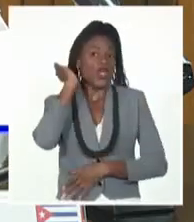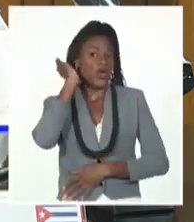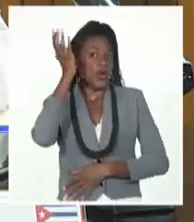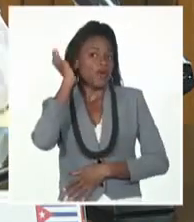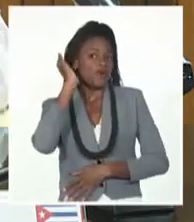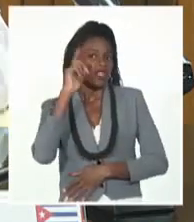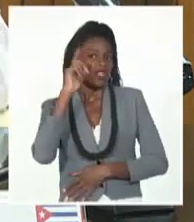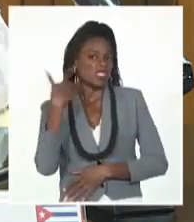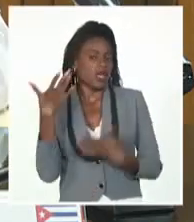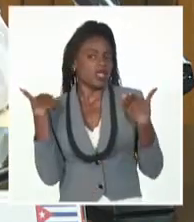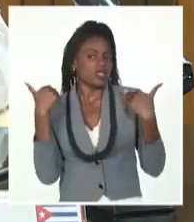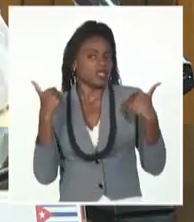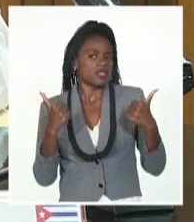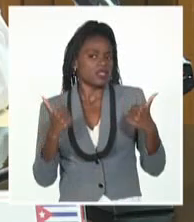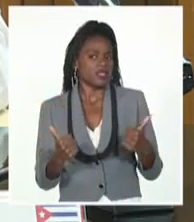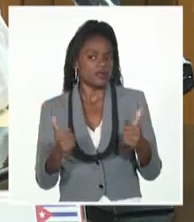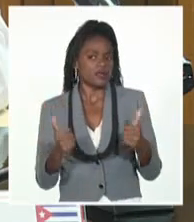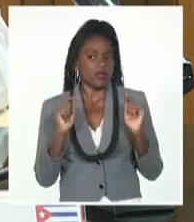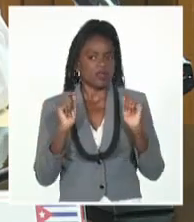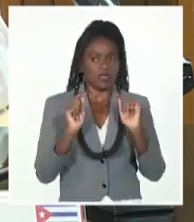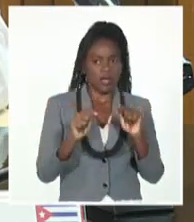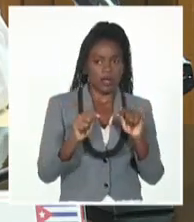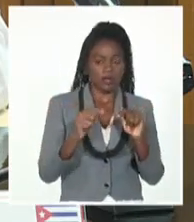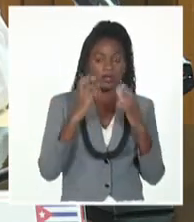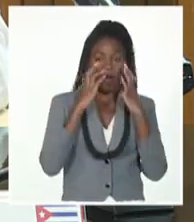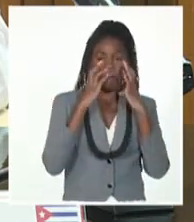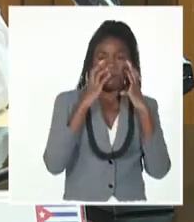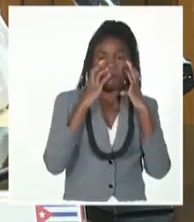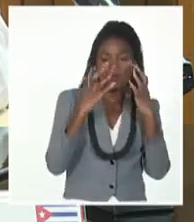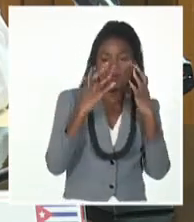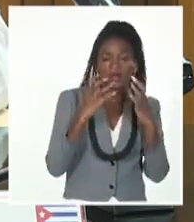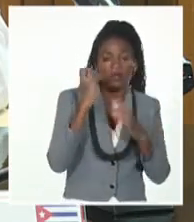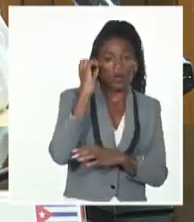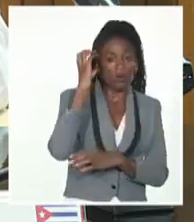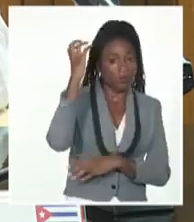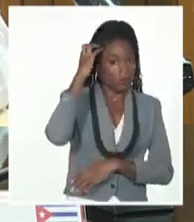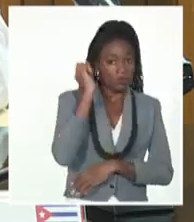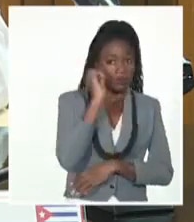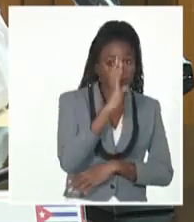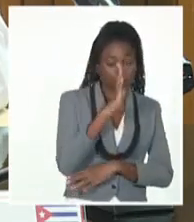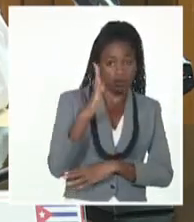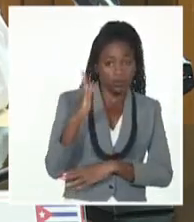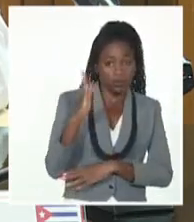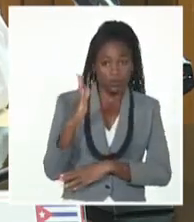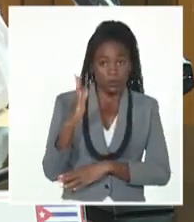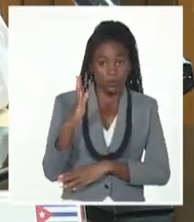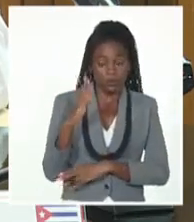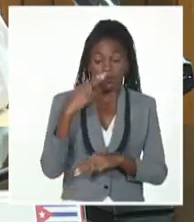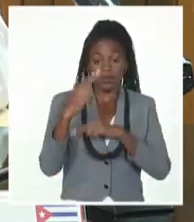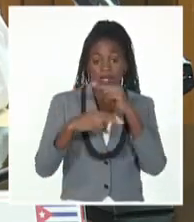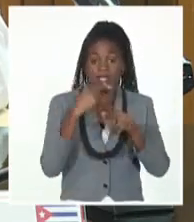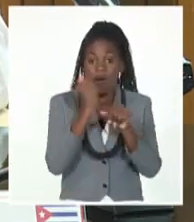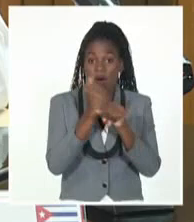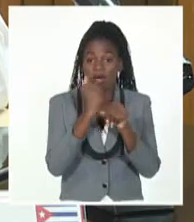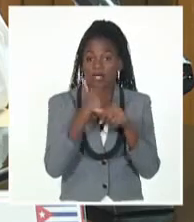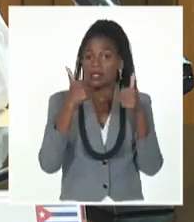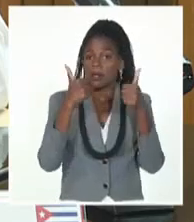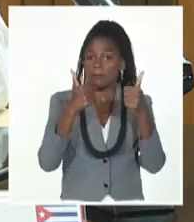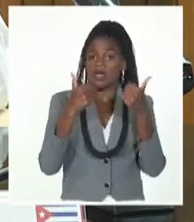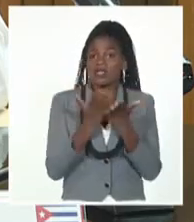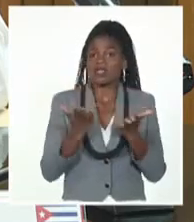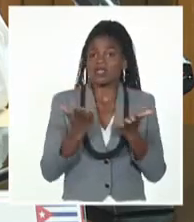la dirección de esta importante organización que juega un papel estratégico en el desarrollo